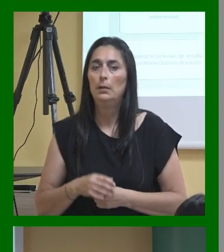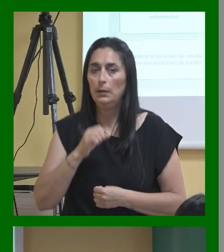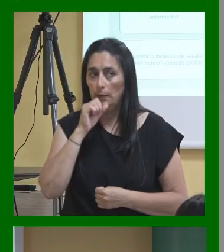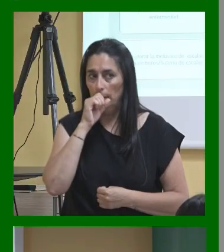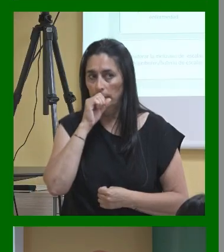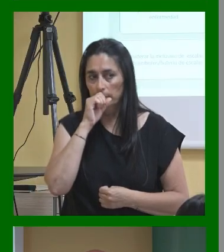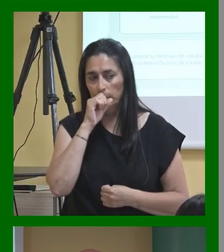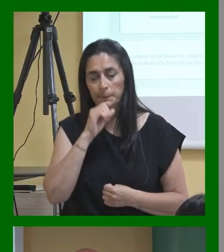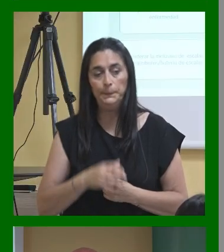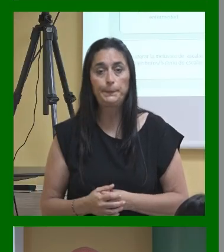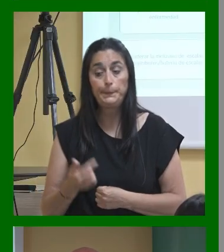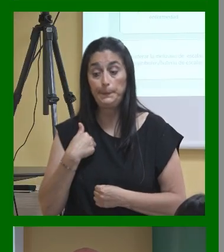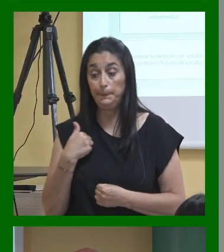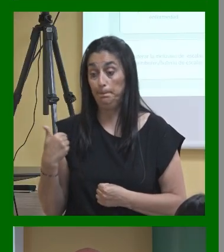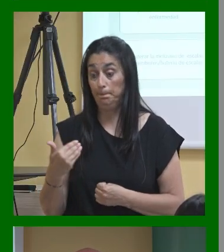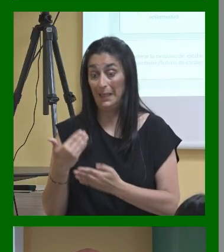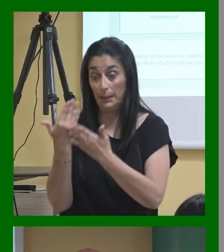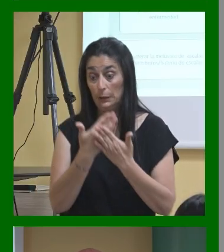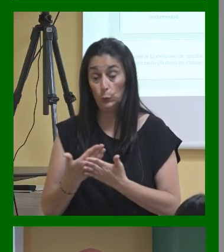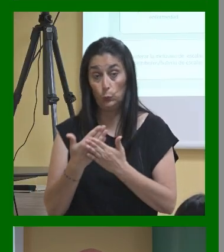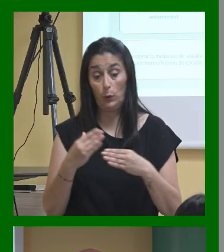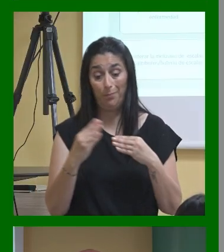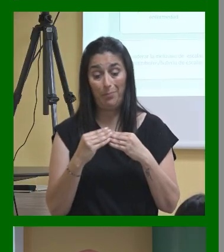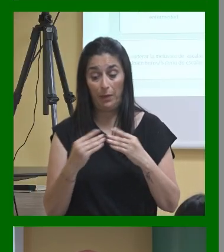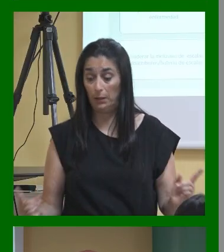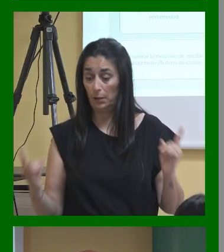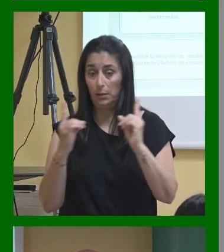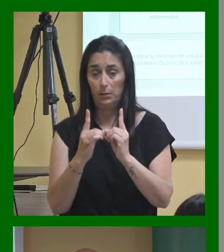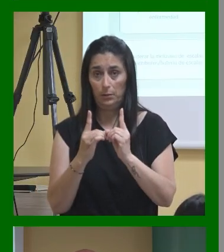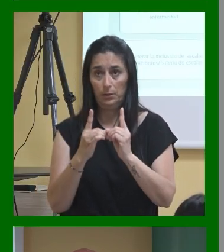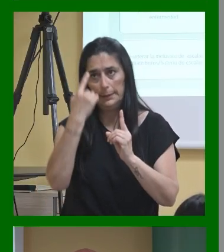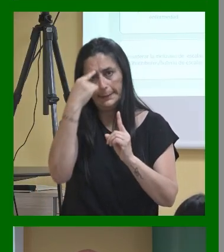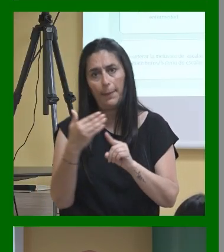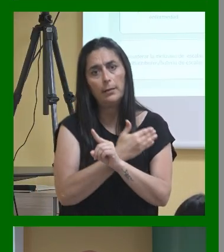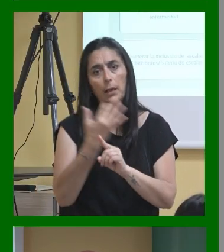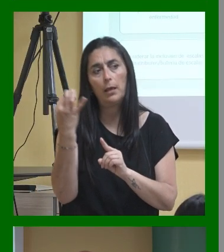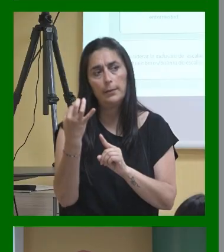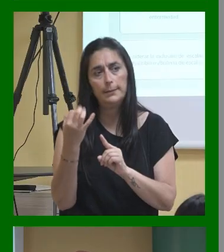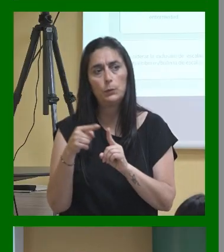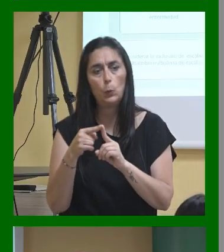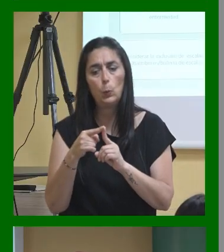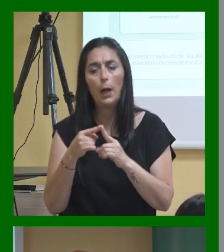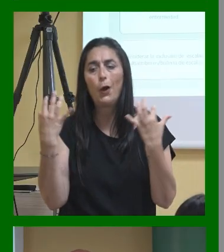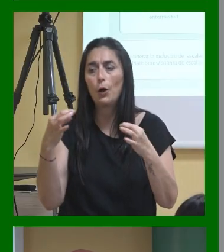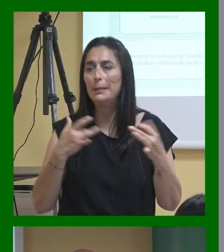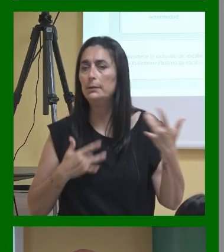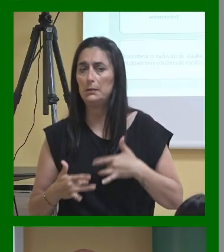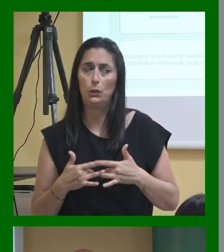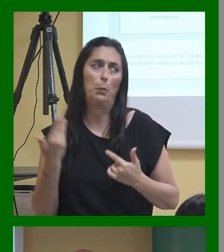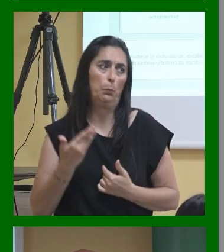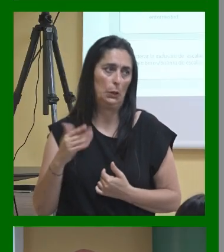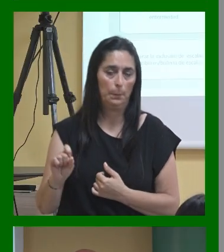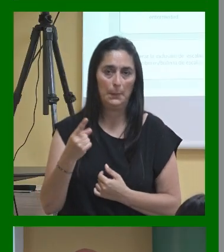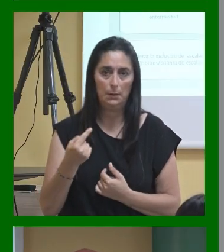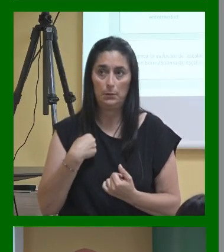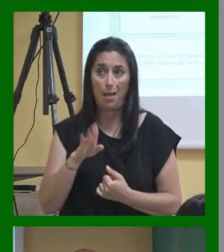En los estudios que hagamos con los pacientes tenemos que tener en cuenta que muchas veces los síntomas comunes son los más importantes, creo que ha comentado